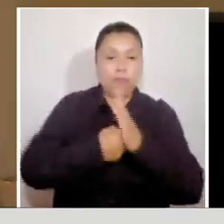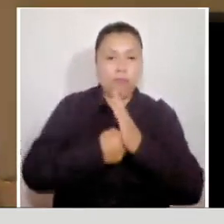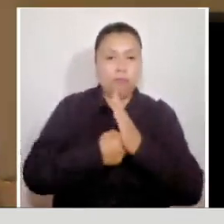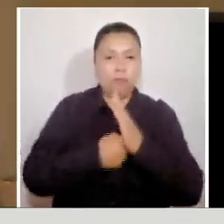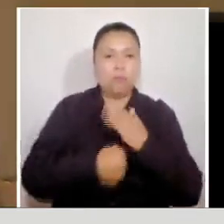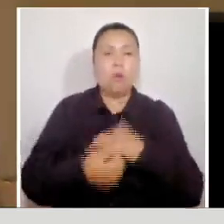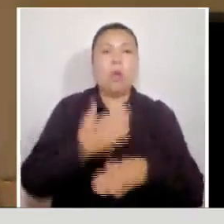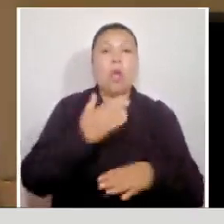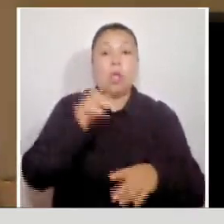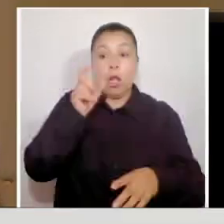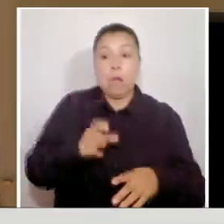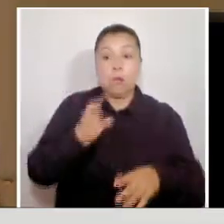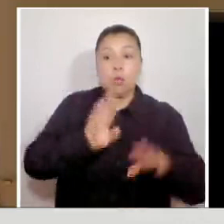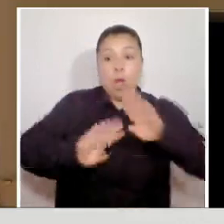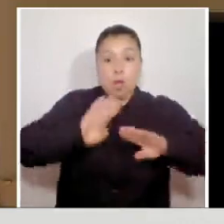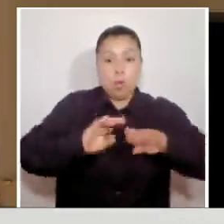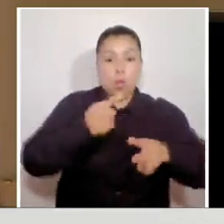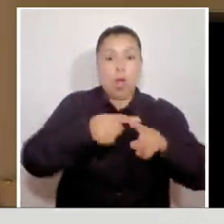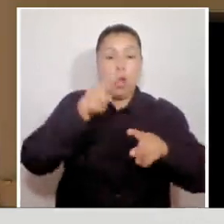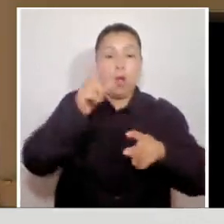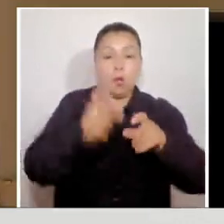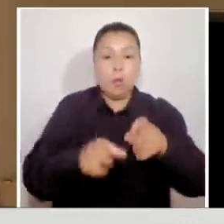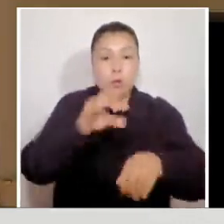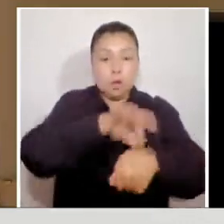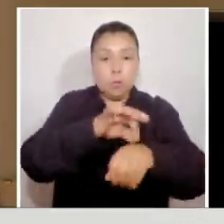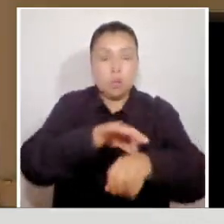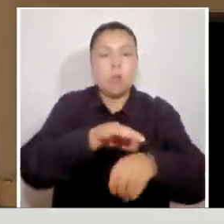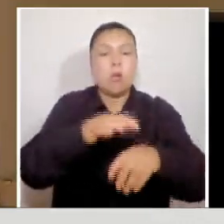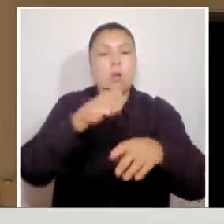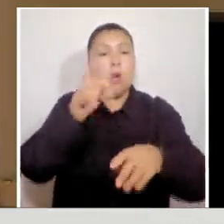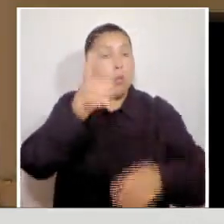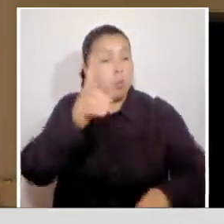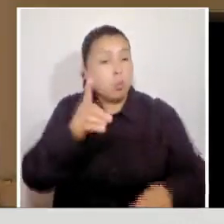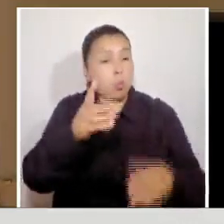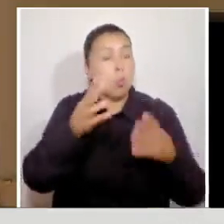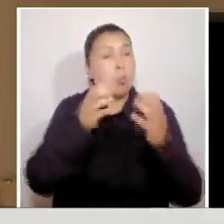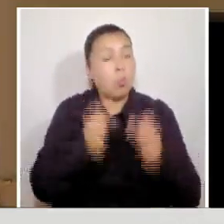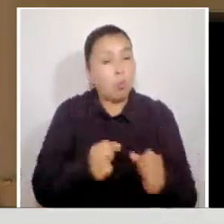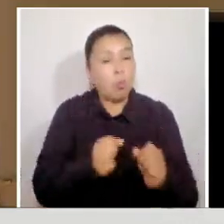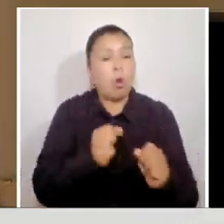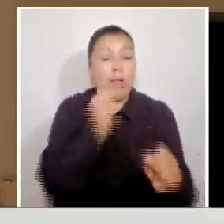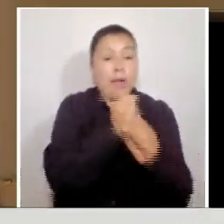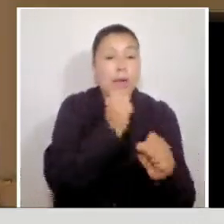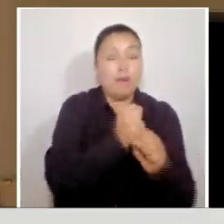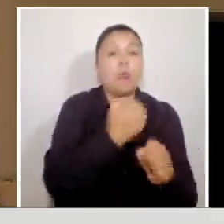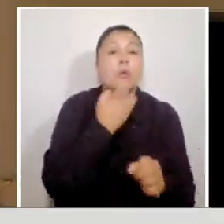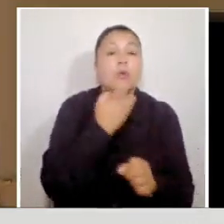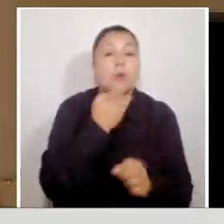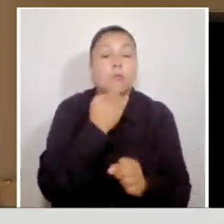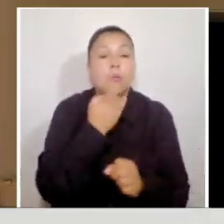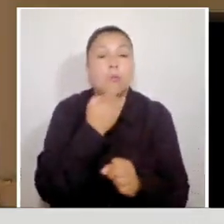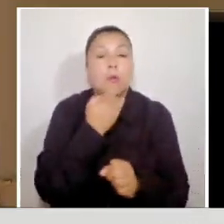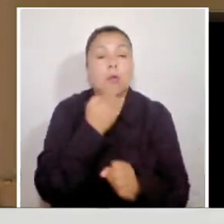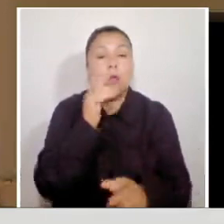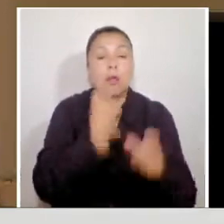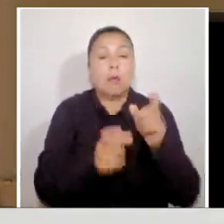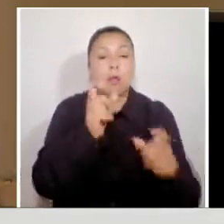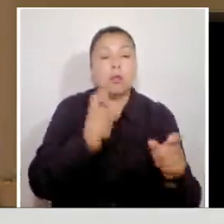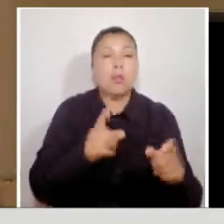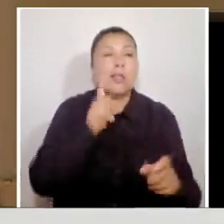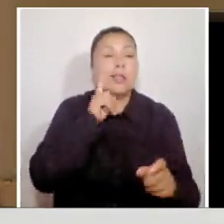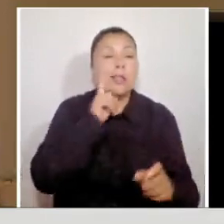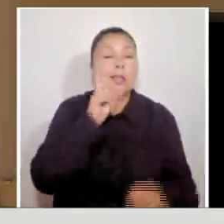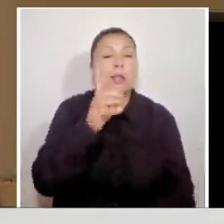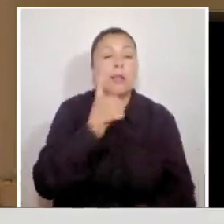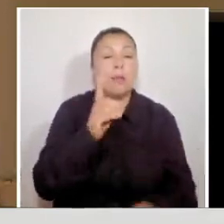cuidadores pueda aumentar tengamos no solamente las posibilidades laborales sino que también de aquellas personas que tienen discapacidades